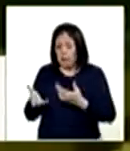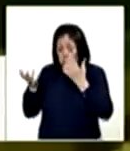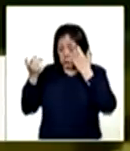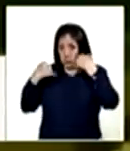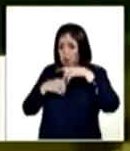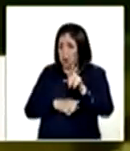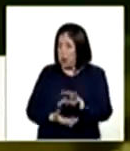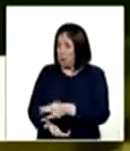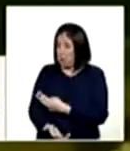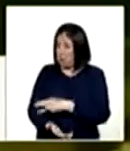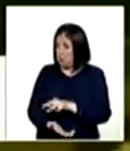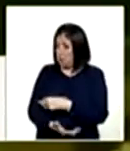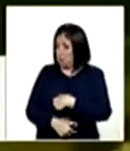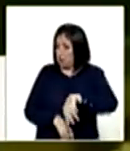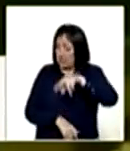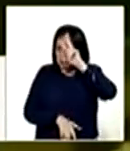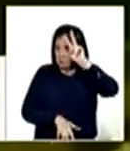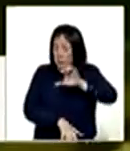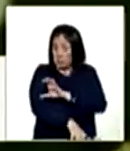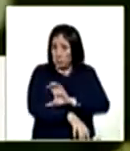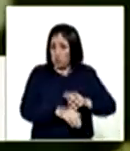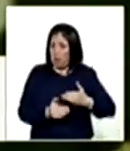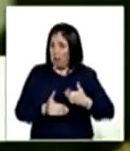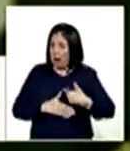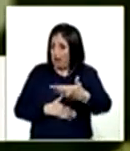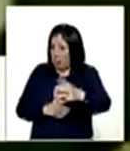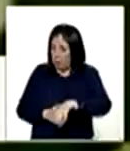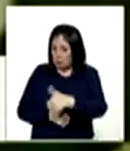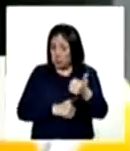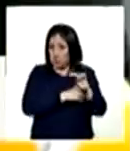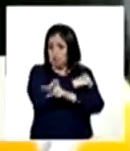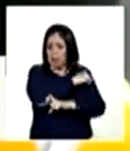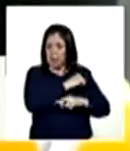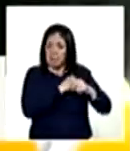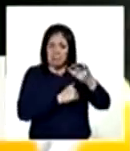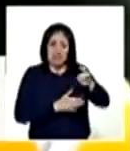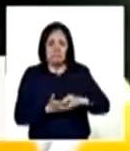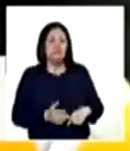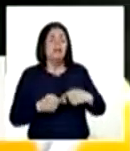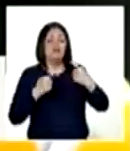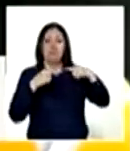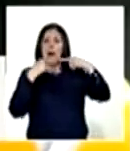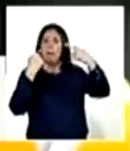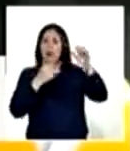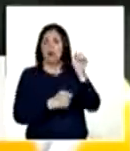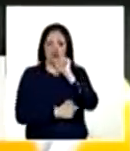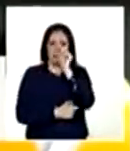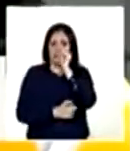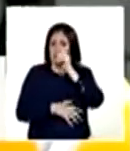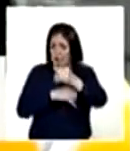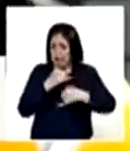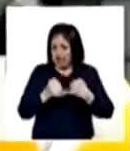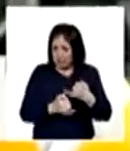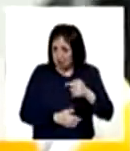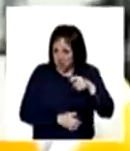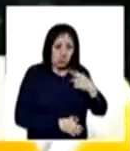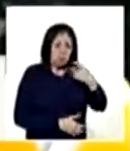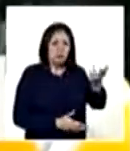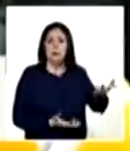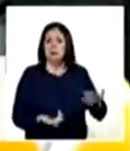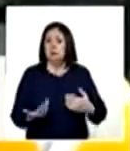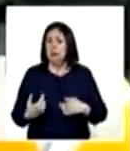Nuestra música criolla ha traspasado fronteras y hasta las estrellas internacionales más grandes de la historia han quedado